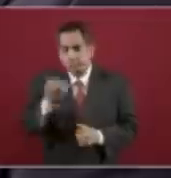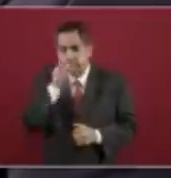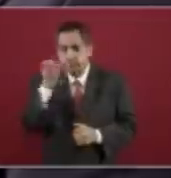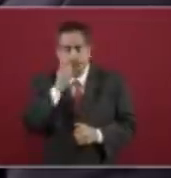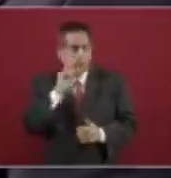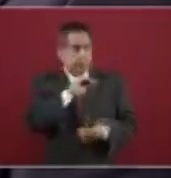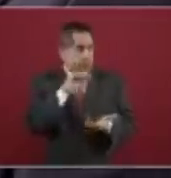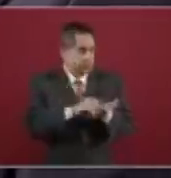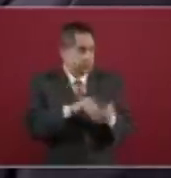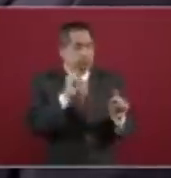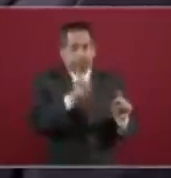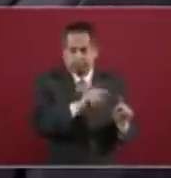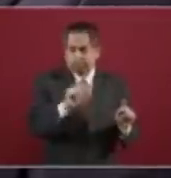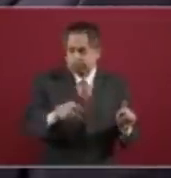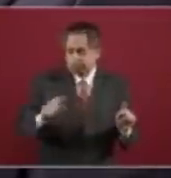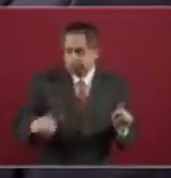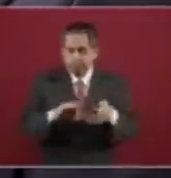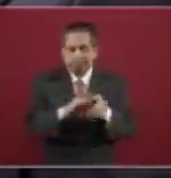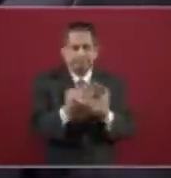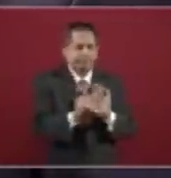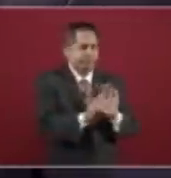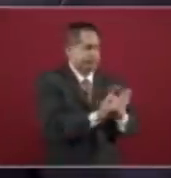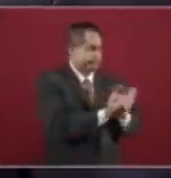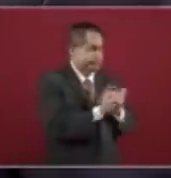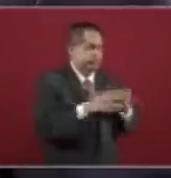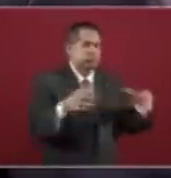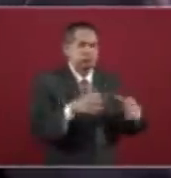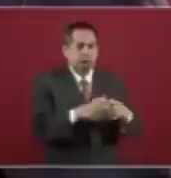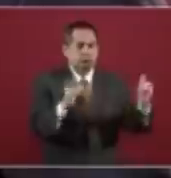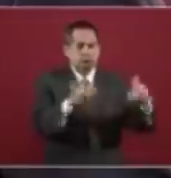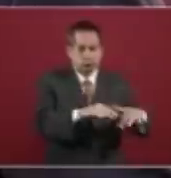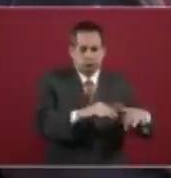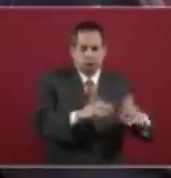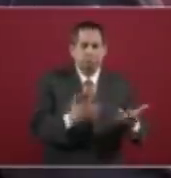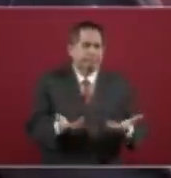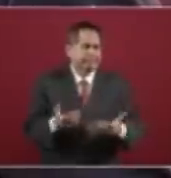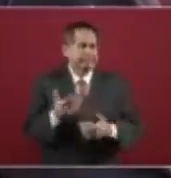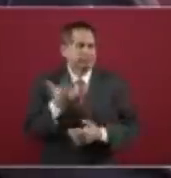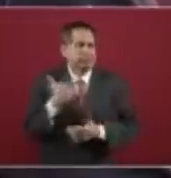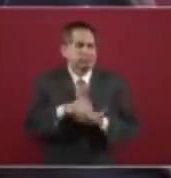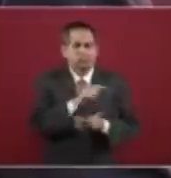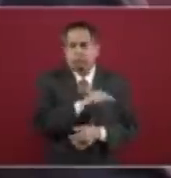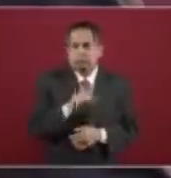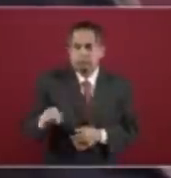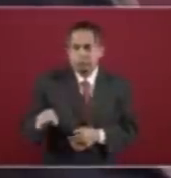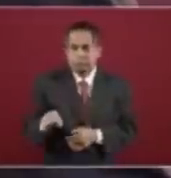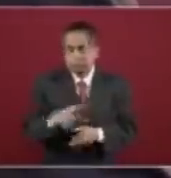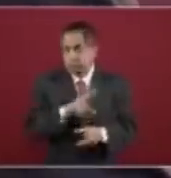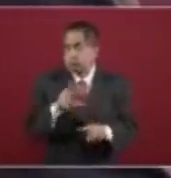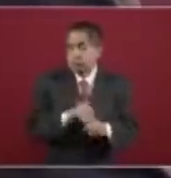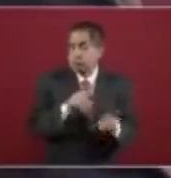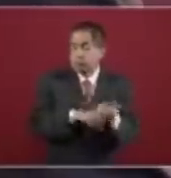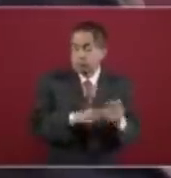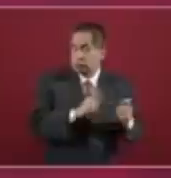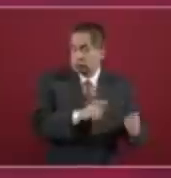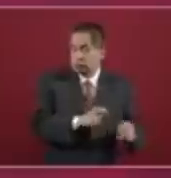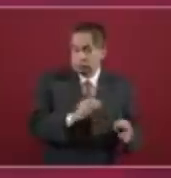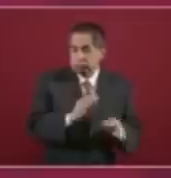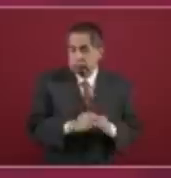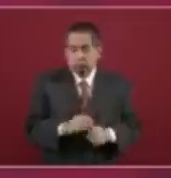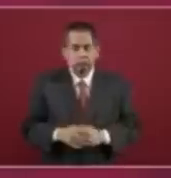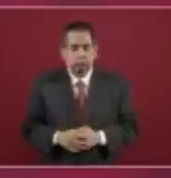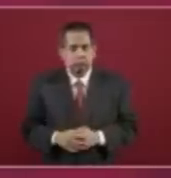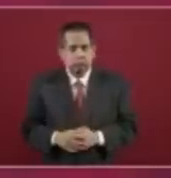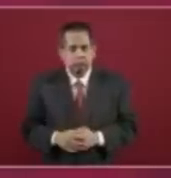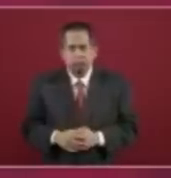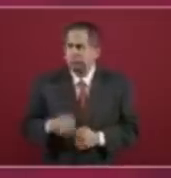escuelas o tener escuelas albergues, ¿sí?, completas. O sea, ¿se